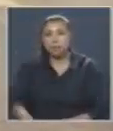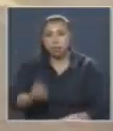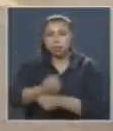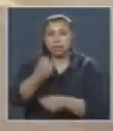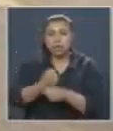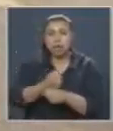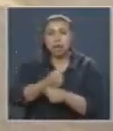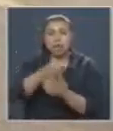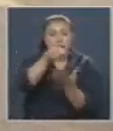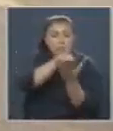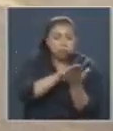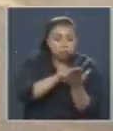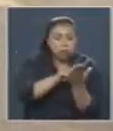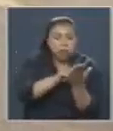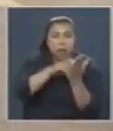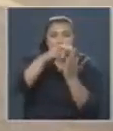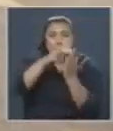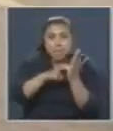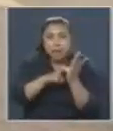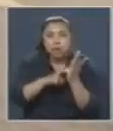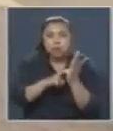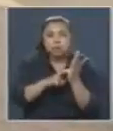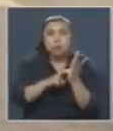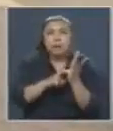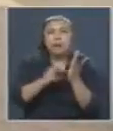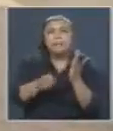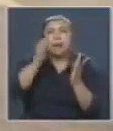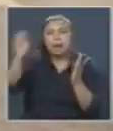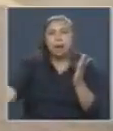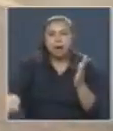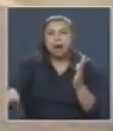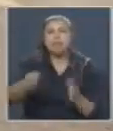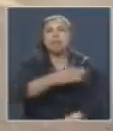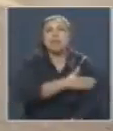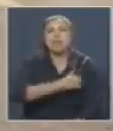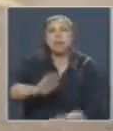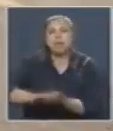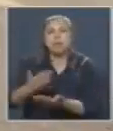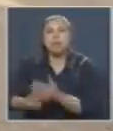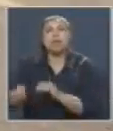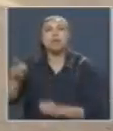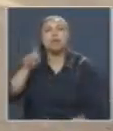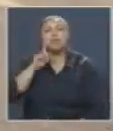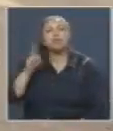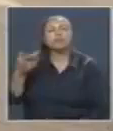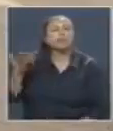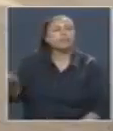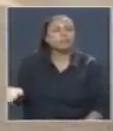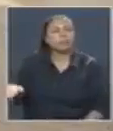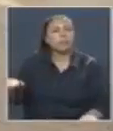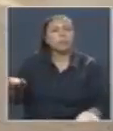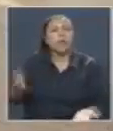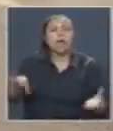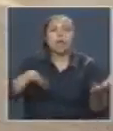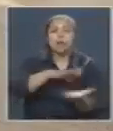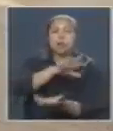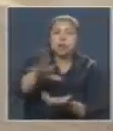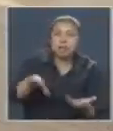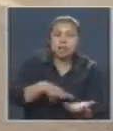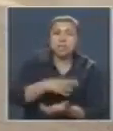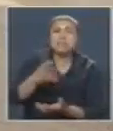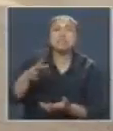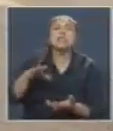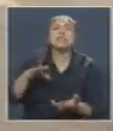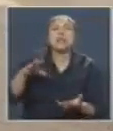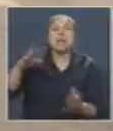serán entregadas a la afp el mismo sistema previsional que está fracasado en una crisis profunda que realiza